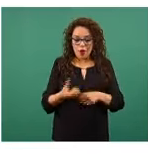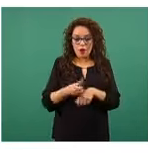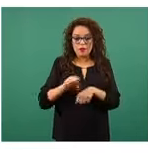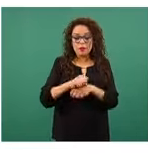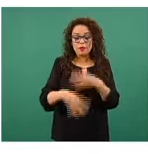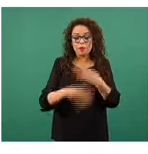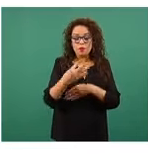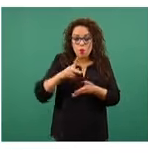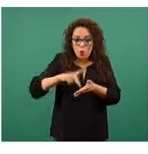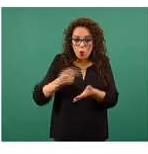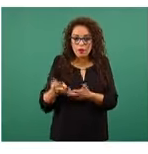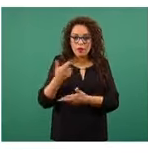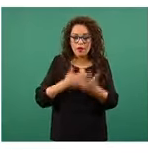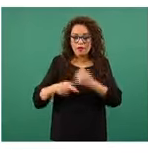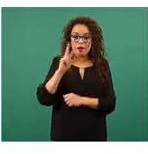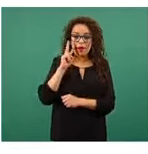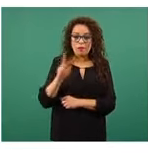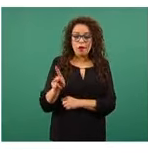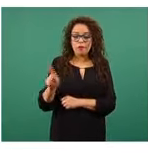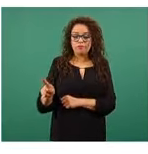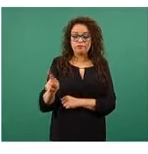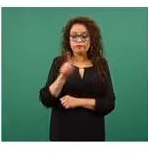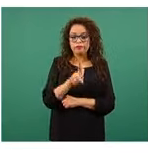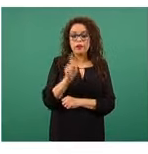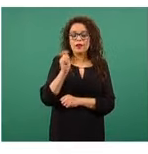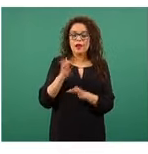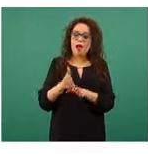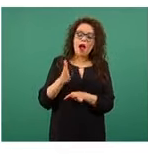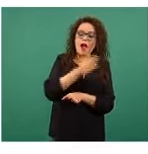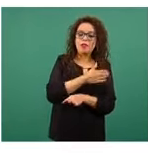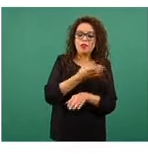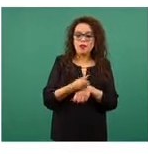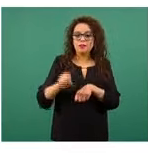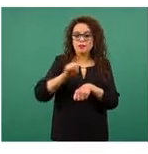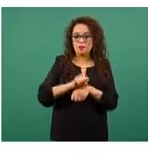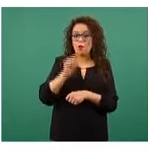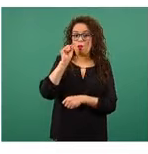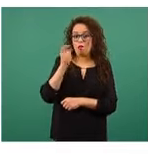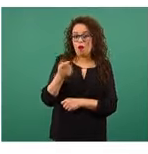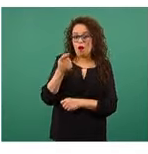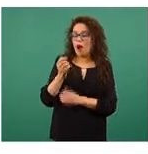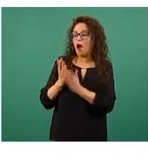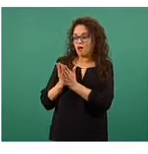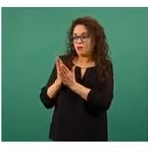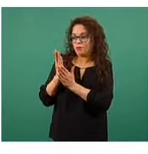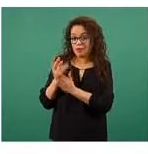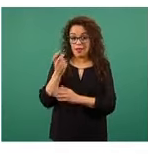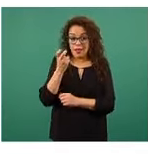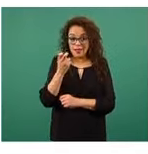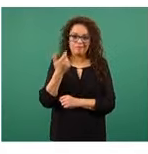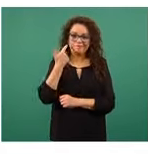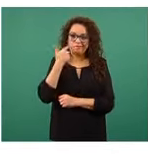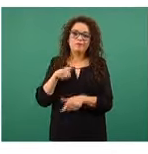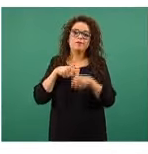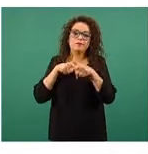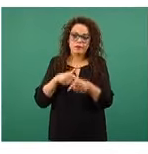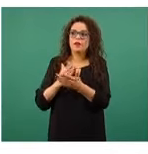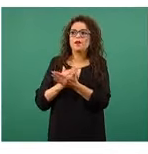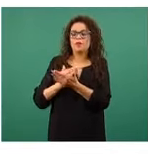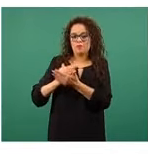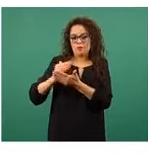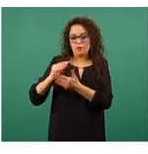nuevamente a magnitudes similares a los de semanas previas, y bueno, lo que obviamente no se quiere es que esa tendencia continúe o